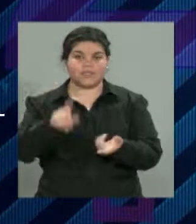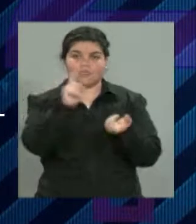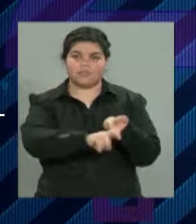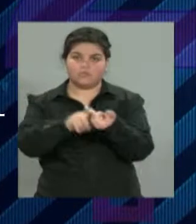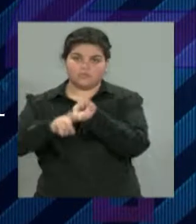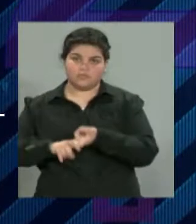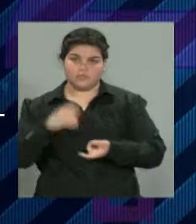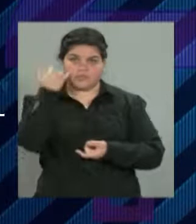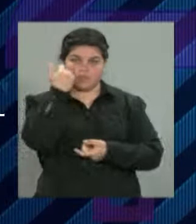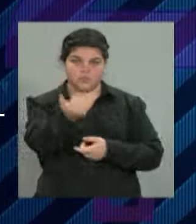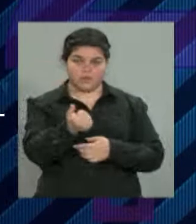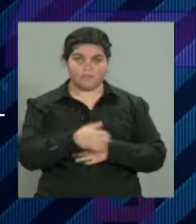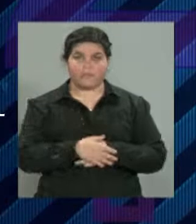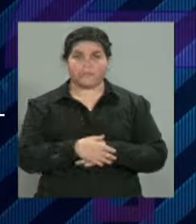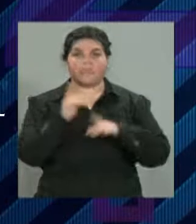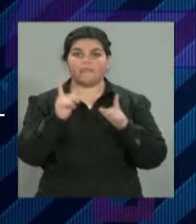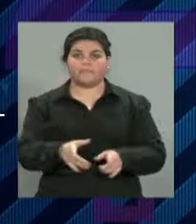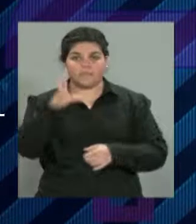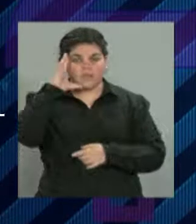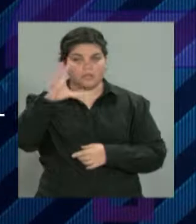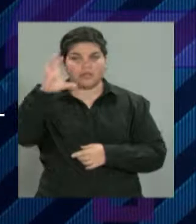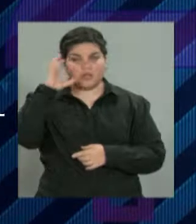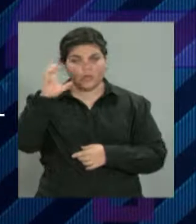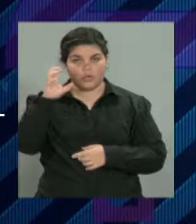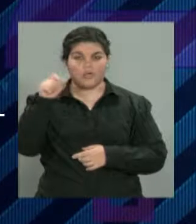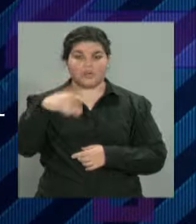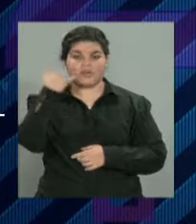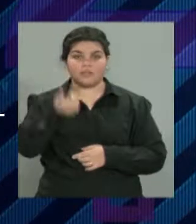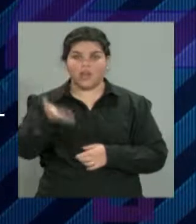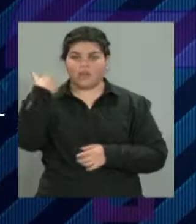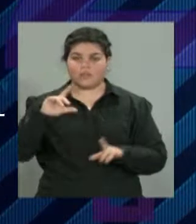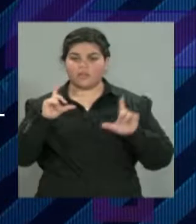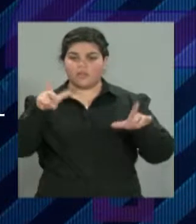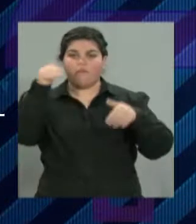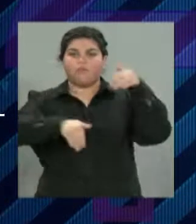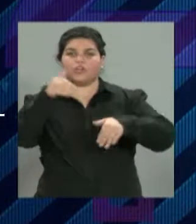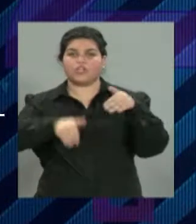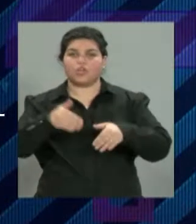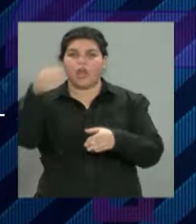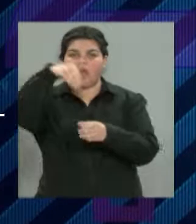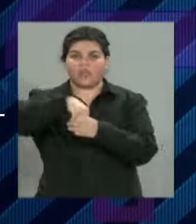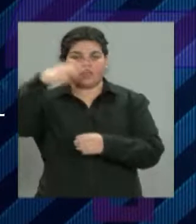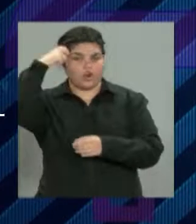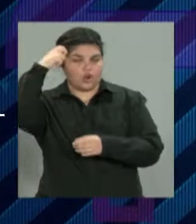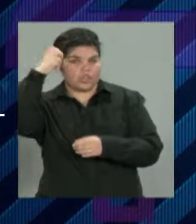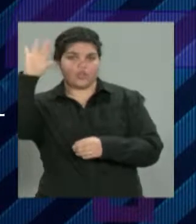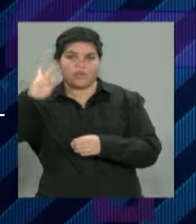se han realizado. Para seguir recordando, sí lo veíamos recién en el clip, esto de la votación en el Congreso, tanto